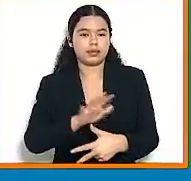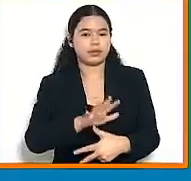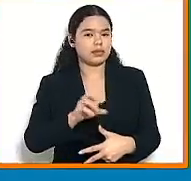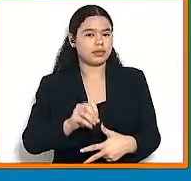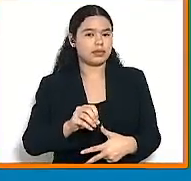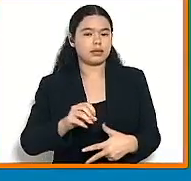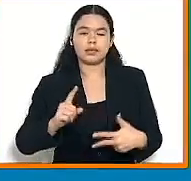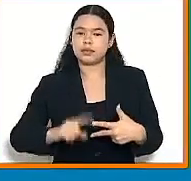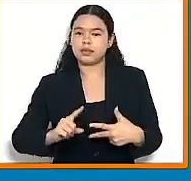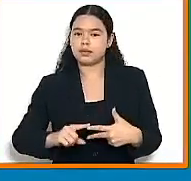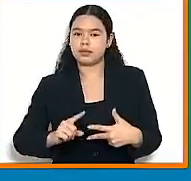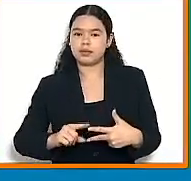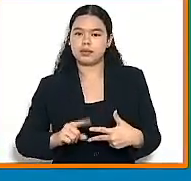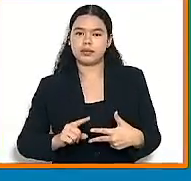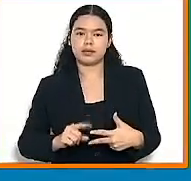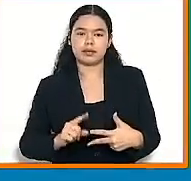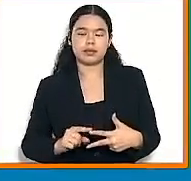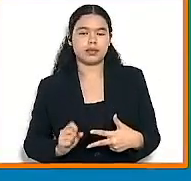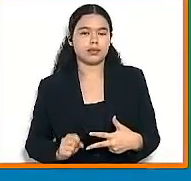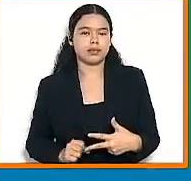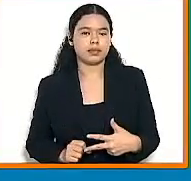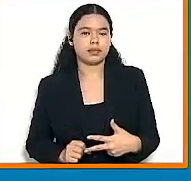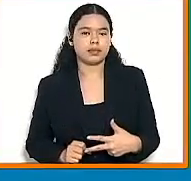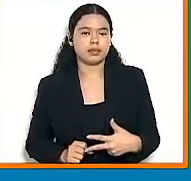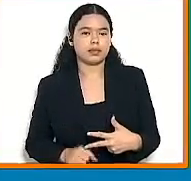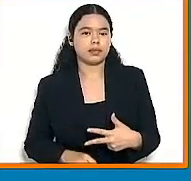50. Segundo número,